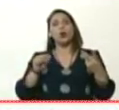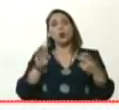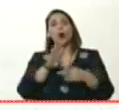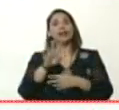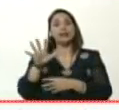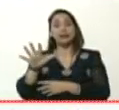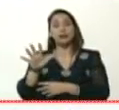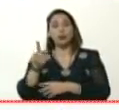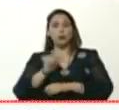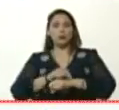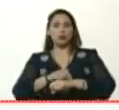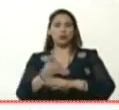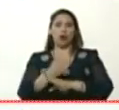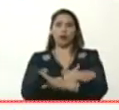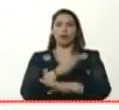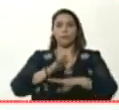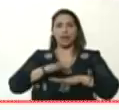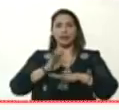que ocurriera.